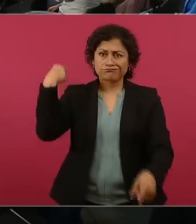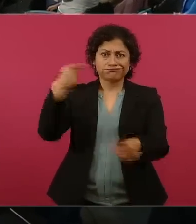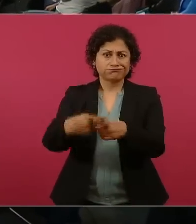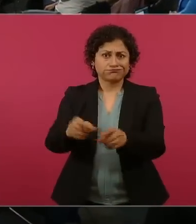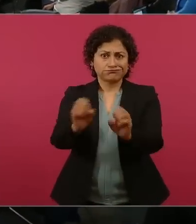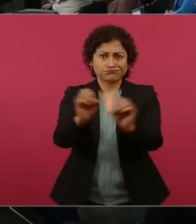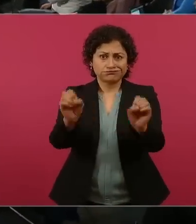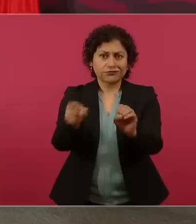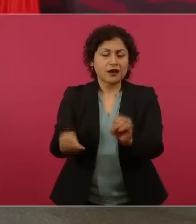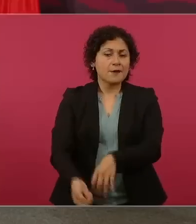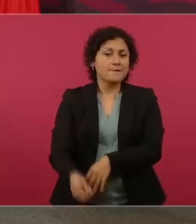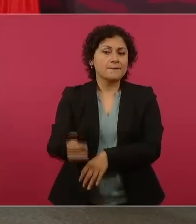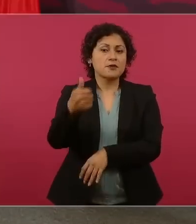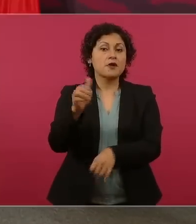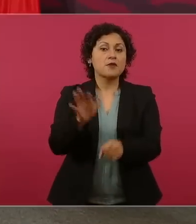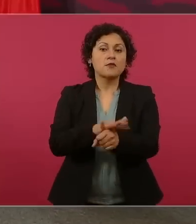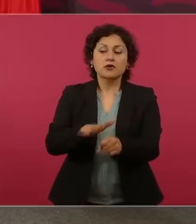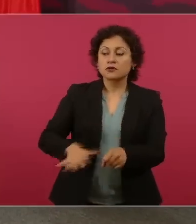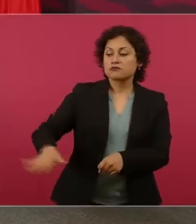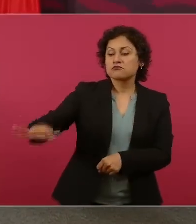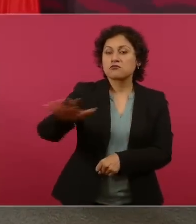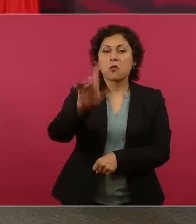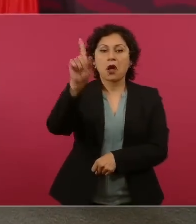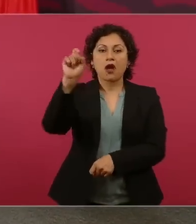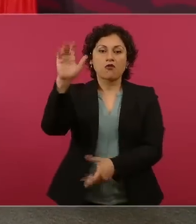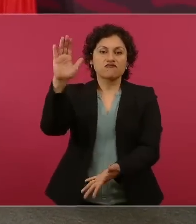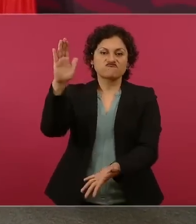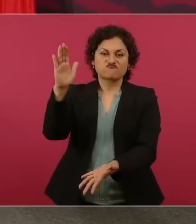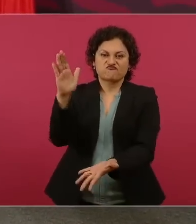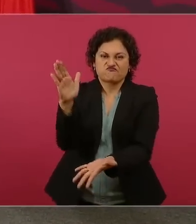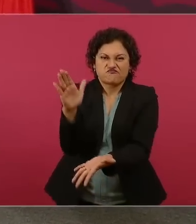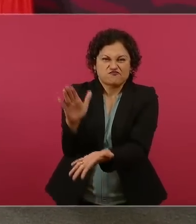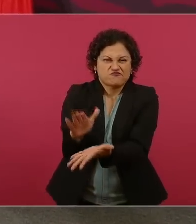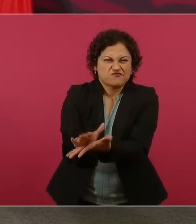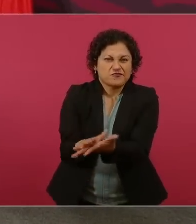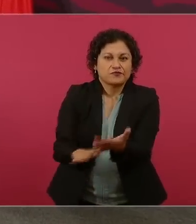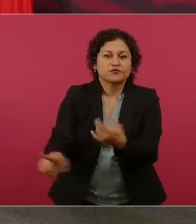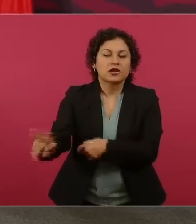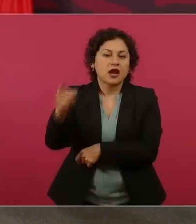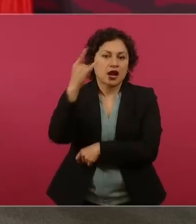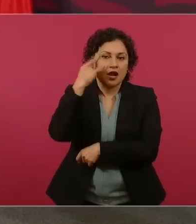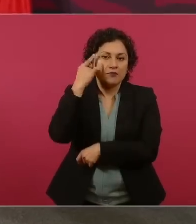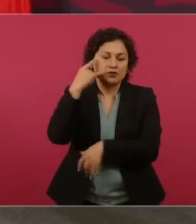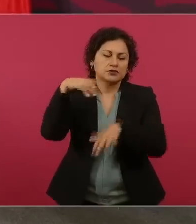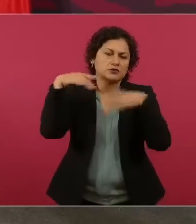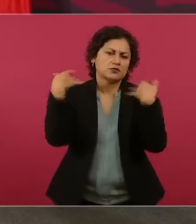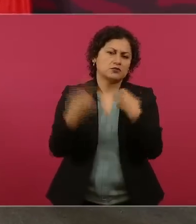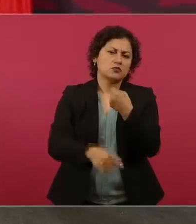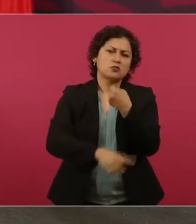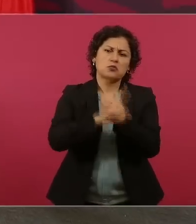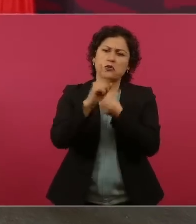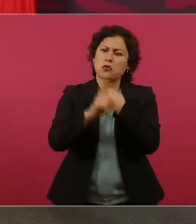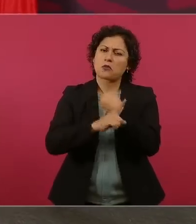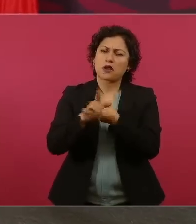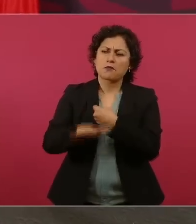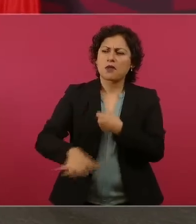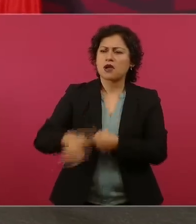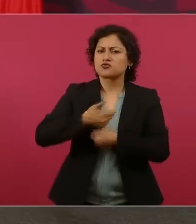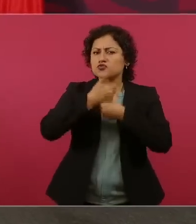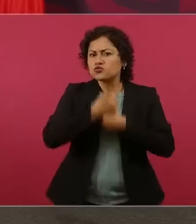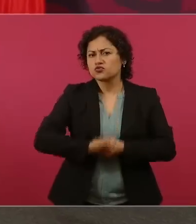de agua en esa región de Campeche se ha padecido mucho, y ya con